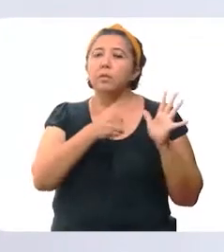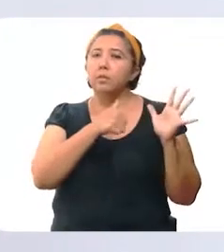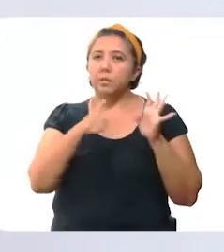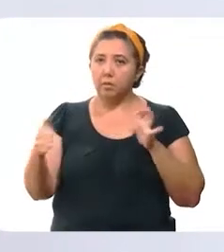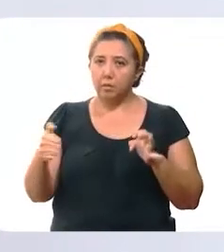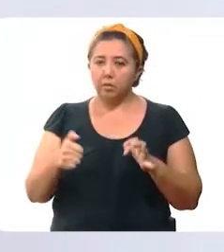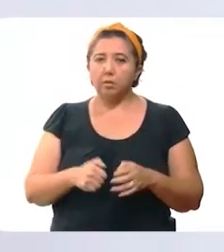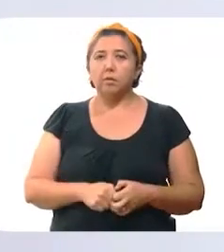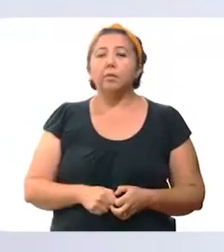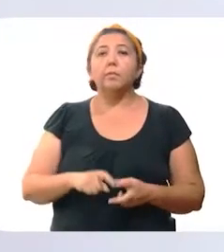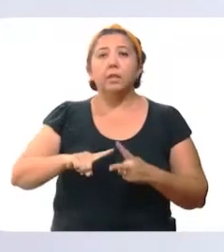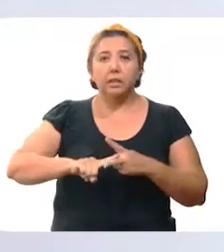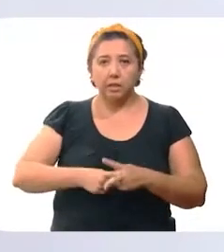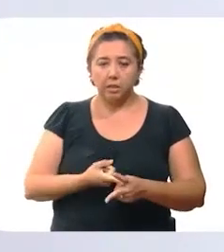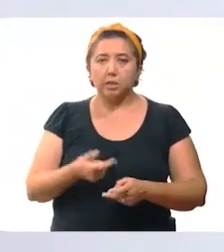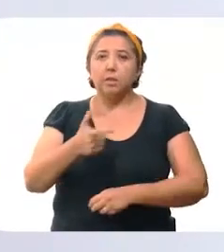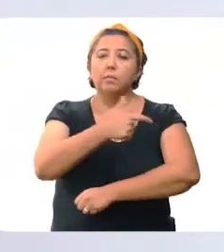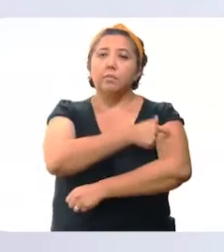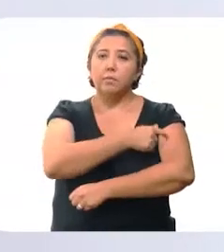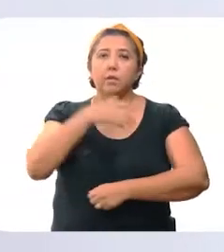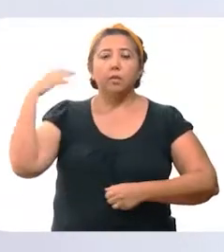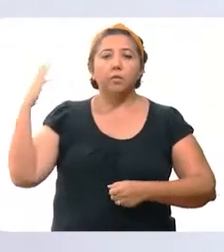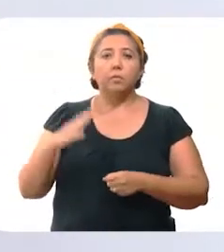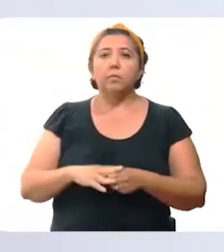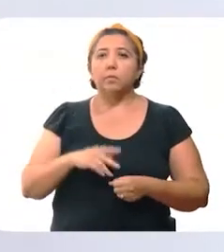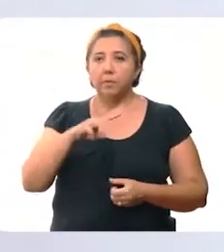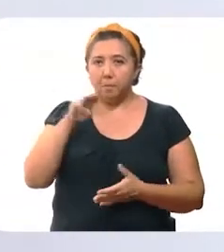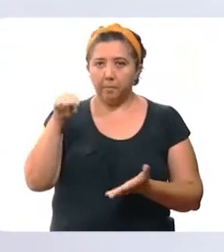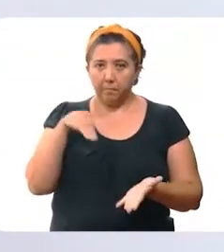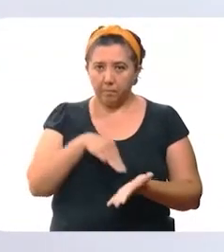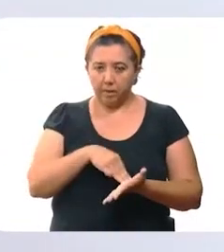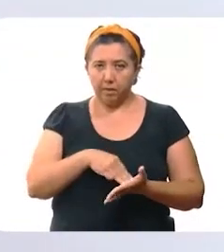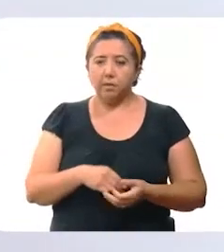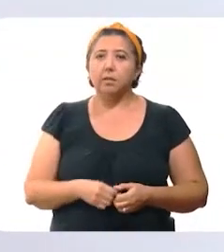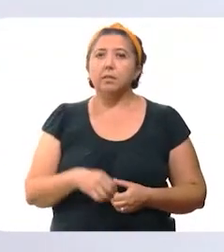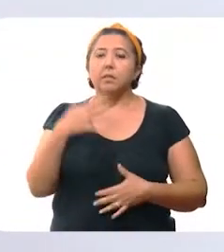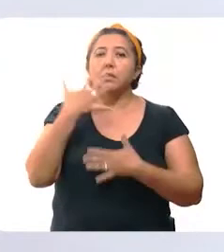129.600 dosis serán para iniciar la aplicación a los adultos mayores de Mérida.